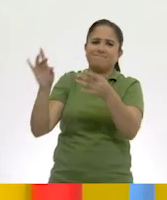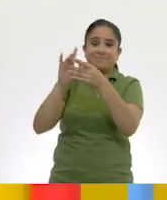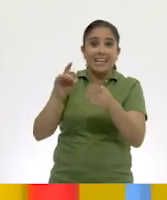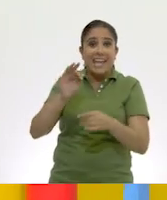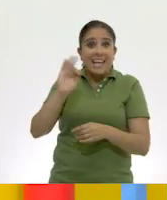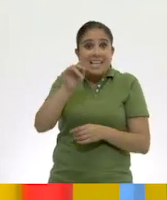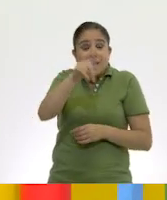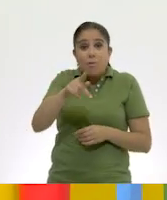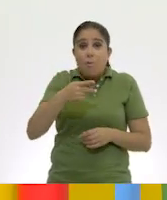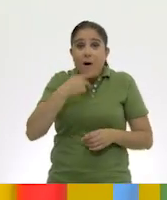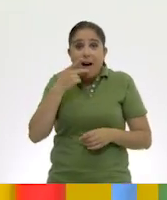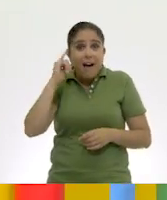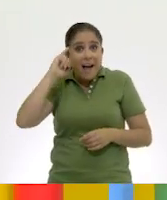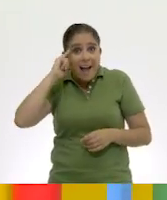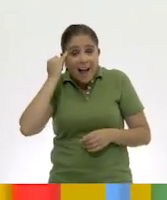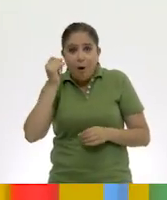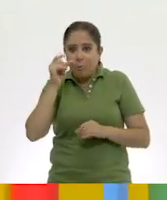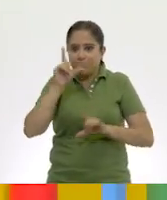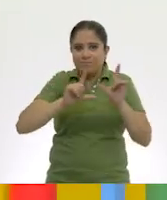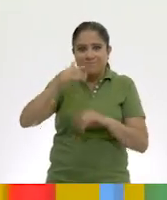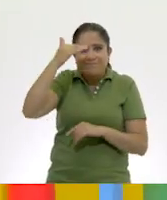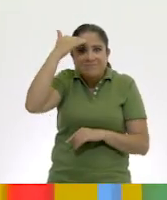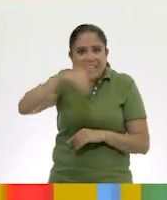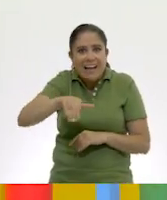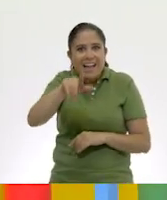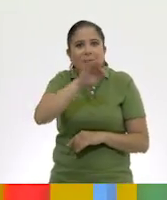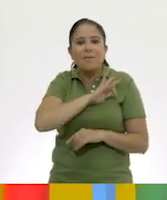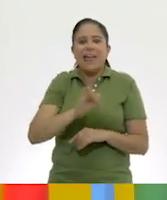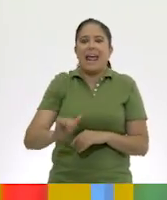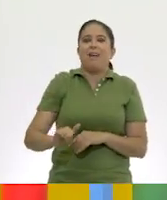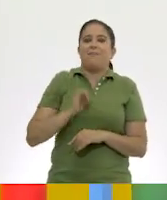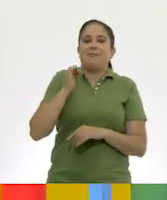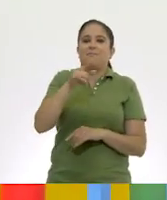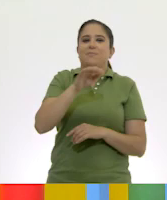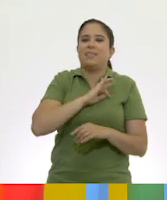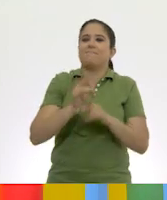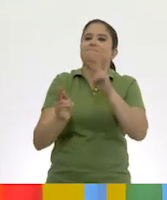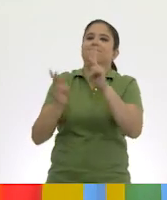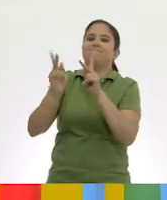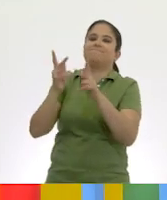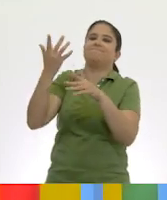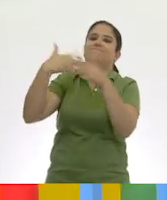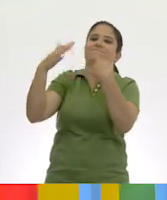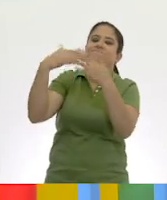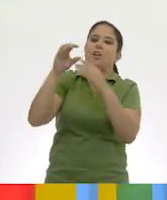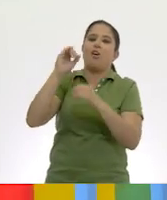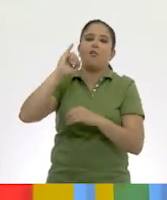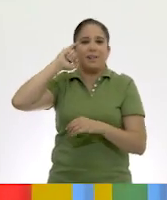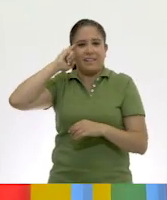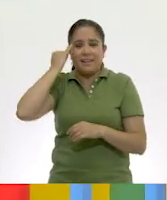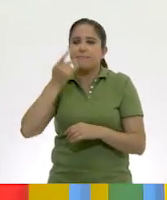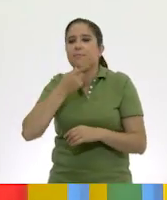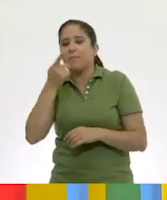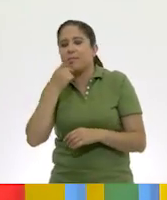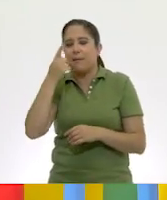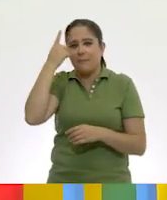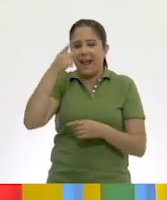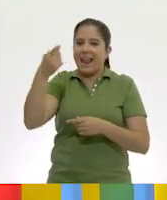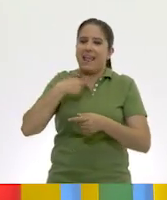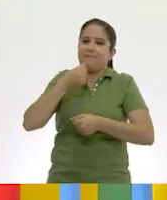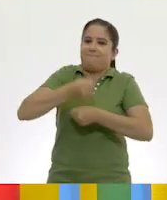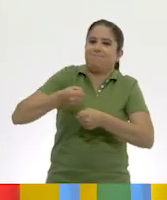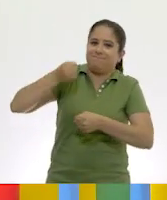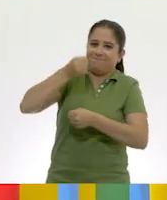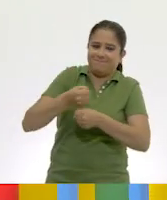tienes la fortuna de hablar una lengua indígena aprovecha también este momento para practicarla y plática con tu familia en tu lengua